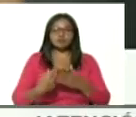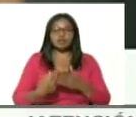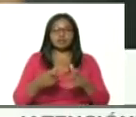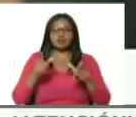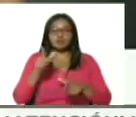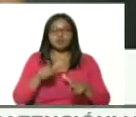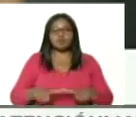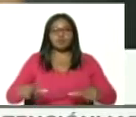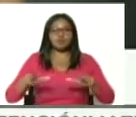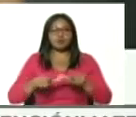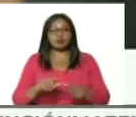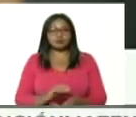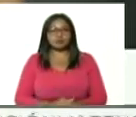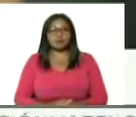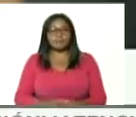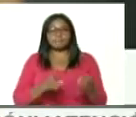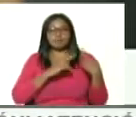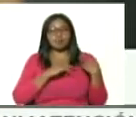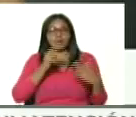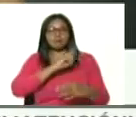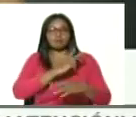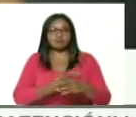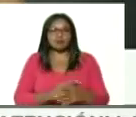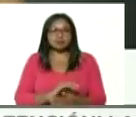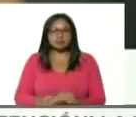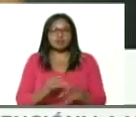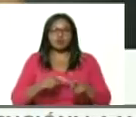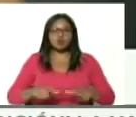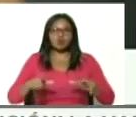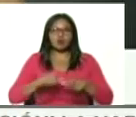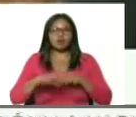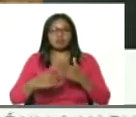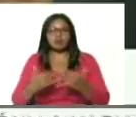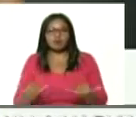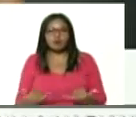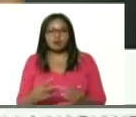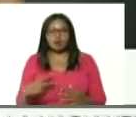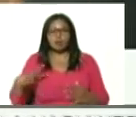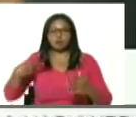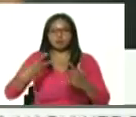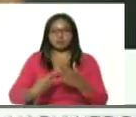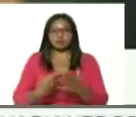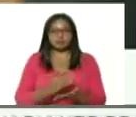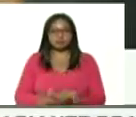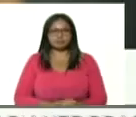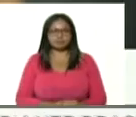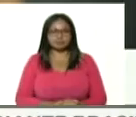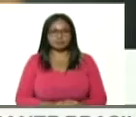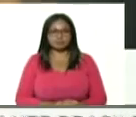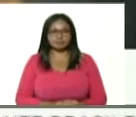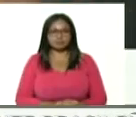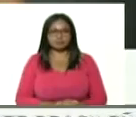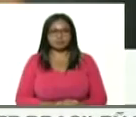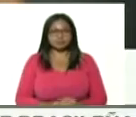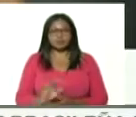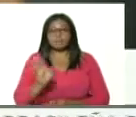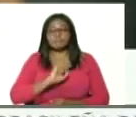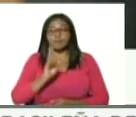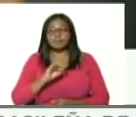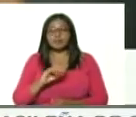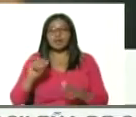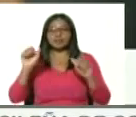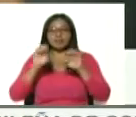lugar constituye el verdadero poder. El poder está en el lugar y es la voluntad. Por cierto que nos dice, el papel de la educación es